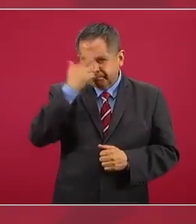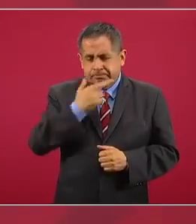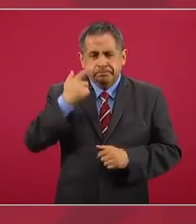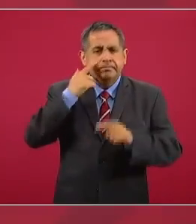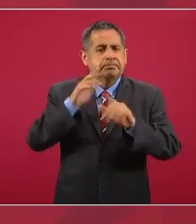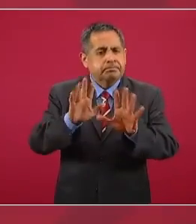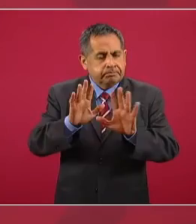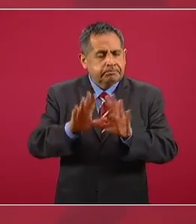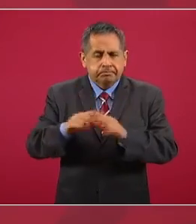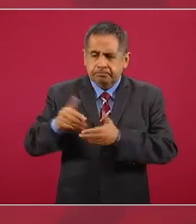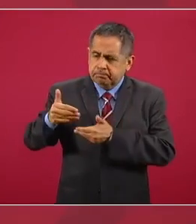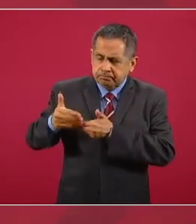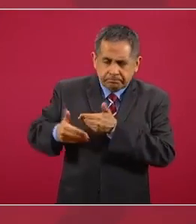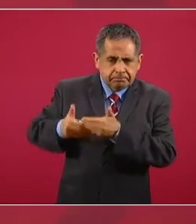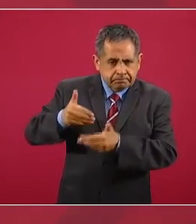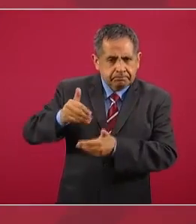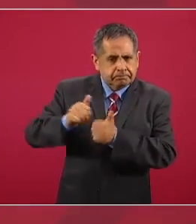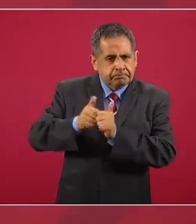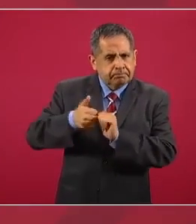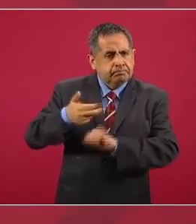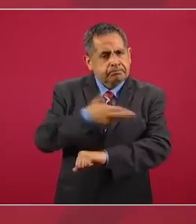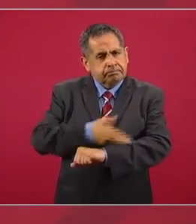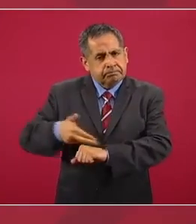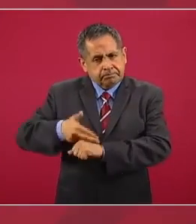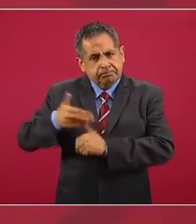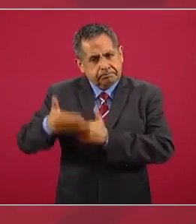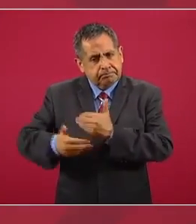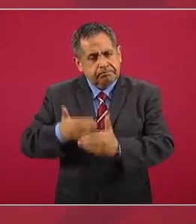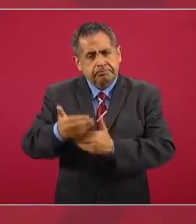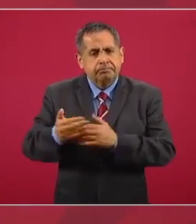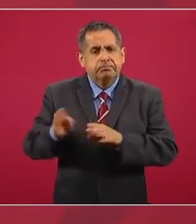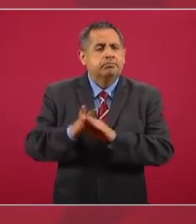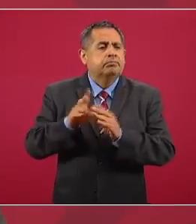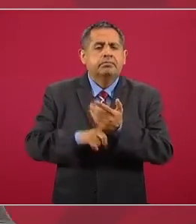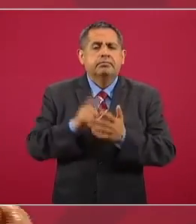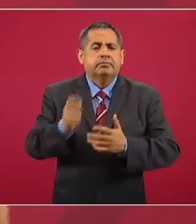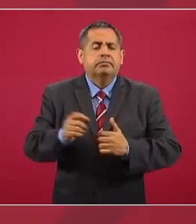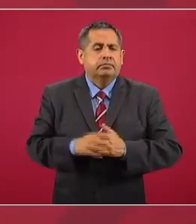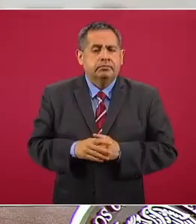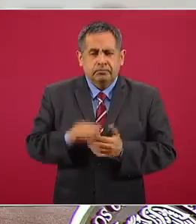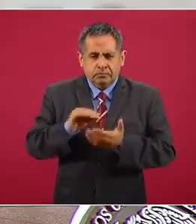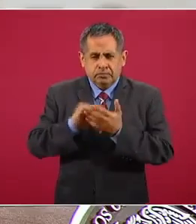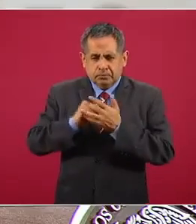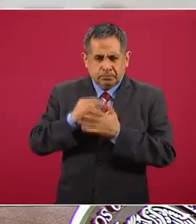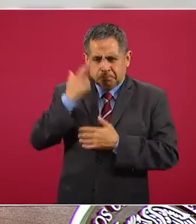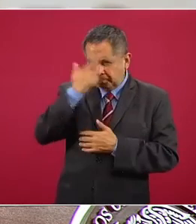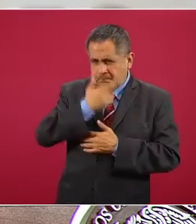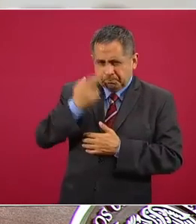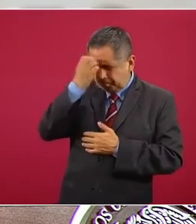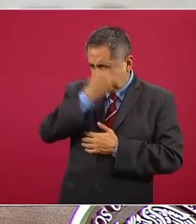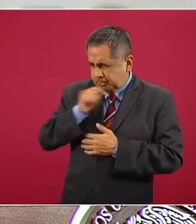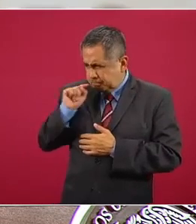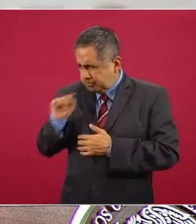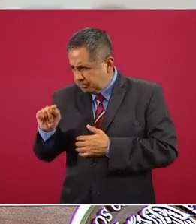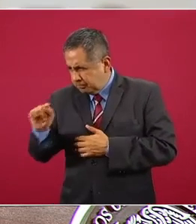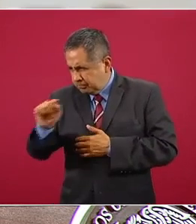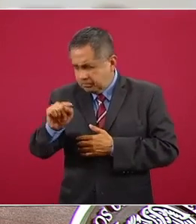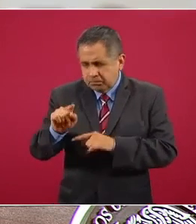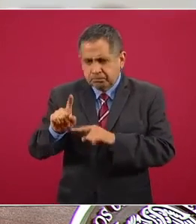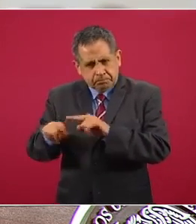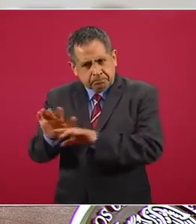sea, es un proceso. Se sigue revisando. Siguen habiendo